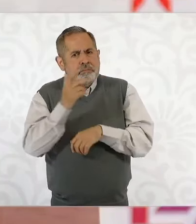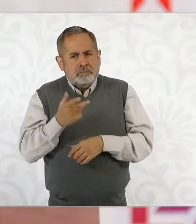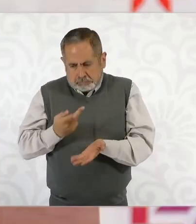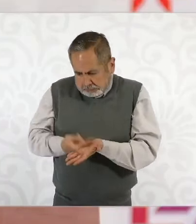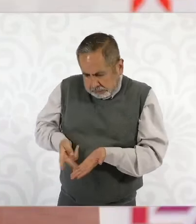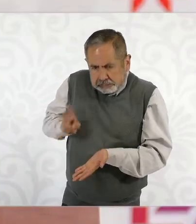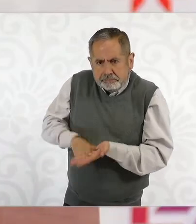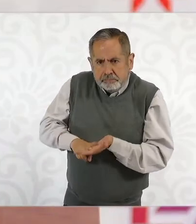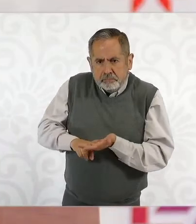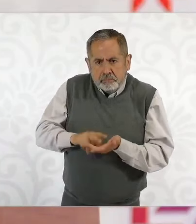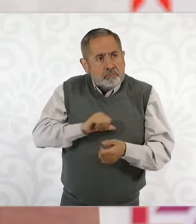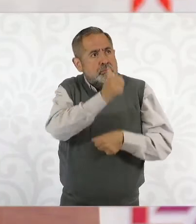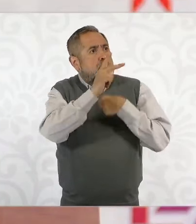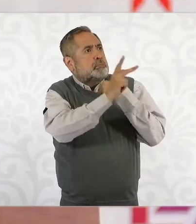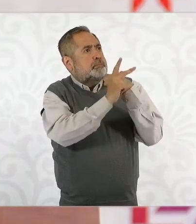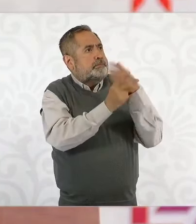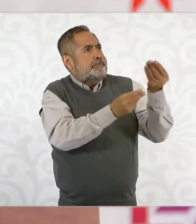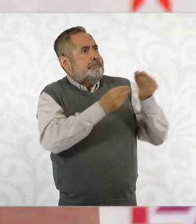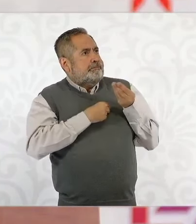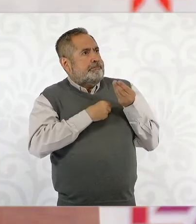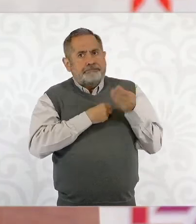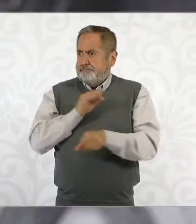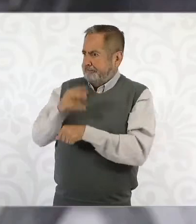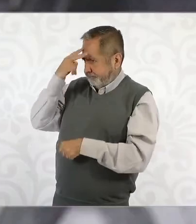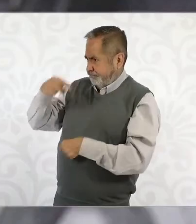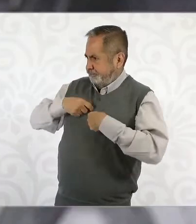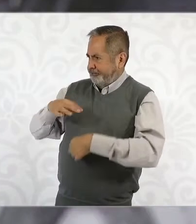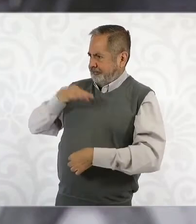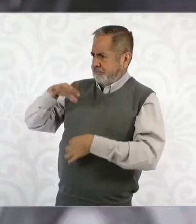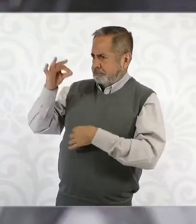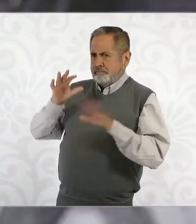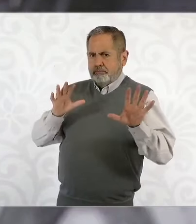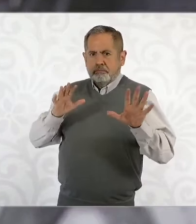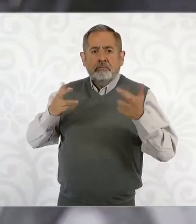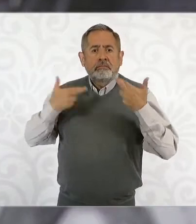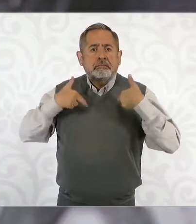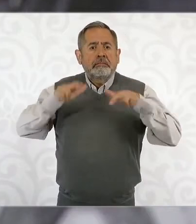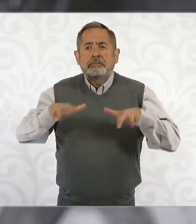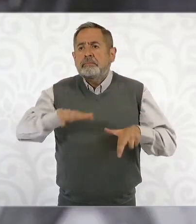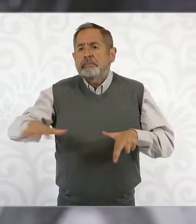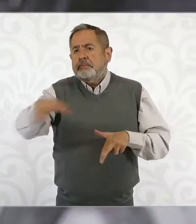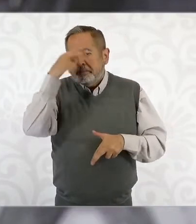doble nacionalidad si representas al pueblo de México? Para ser